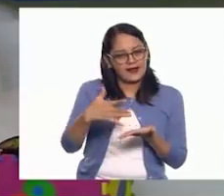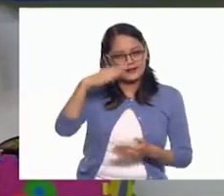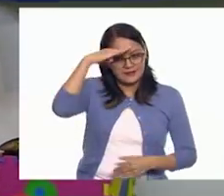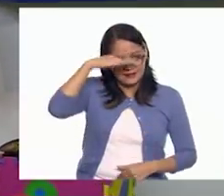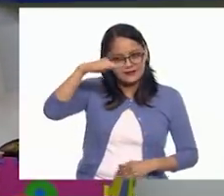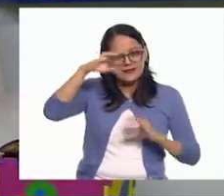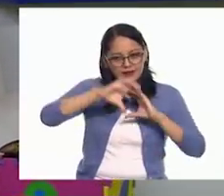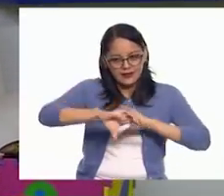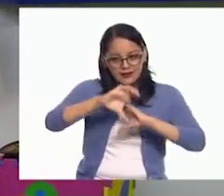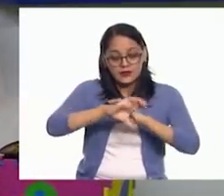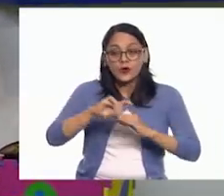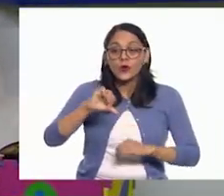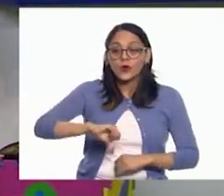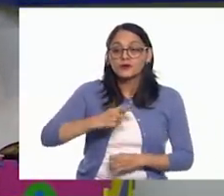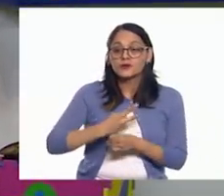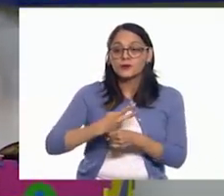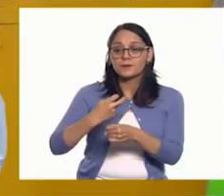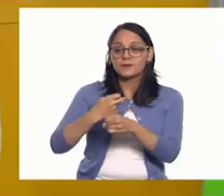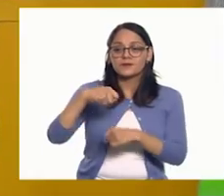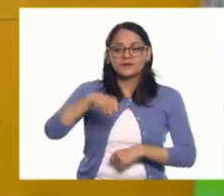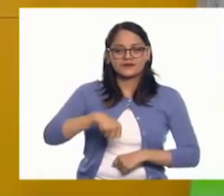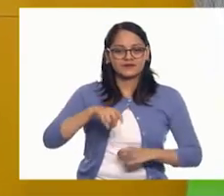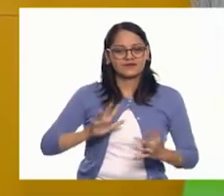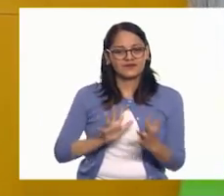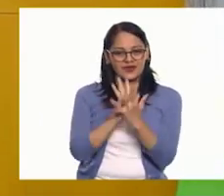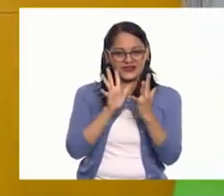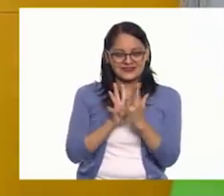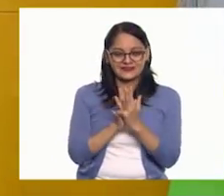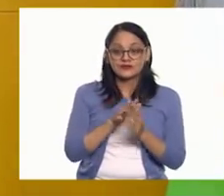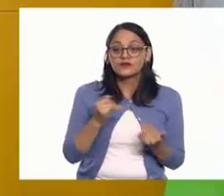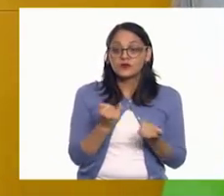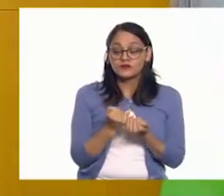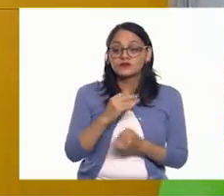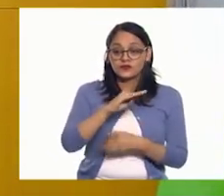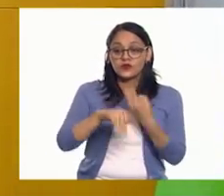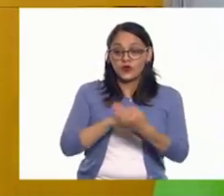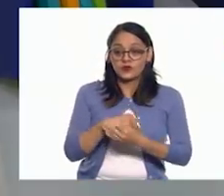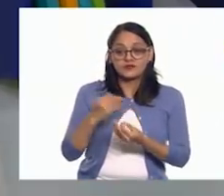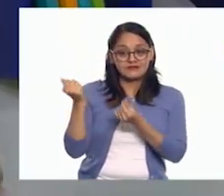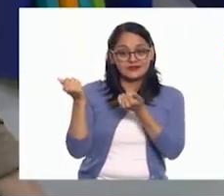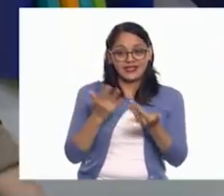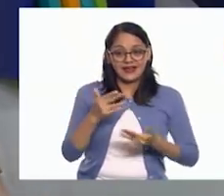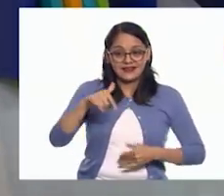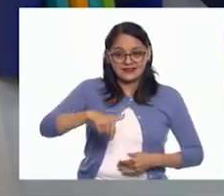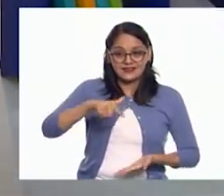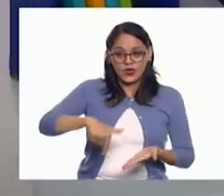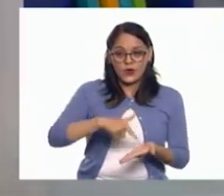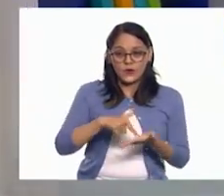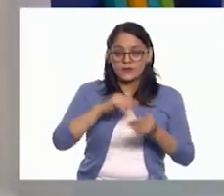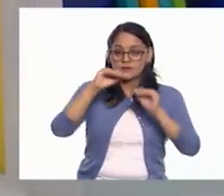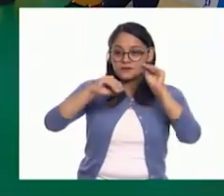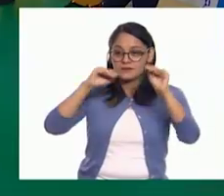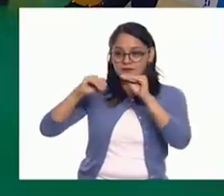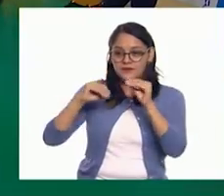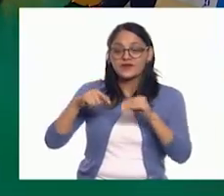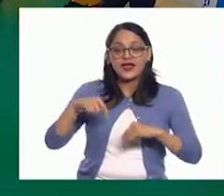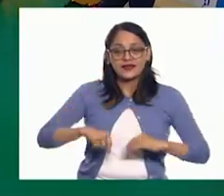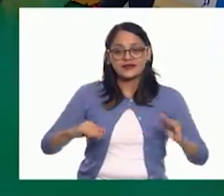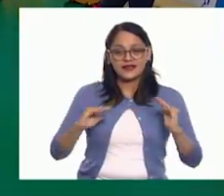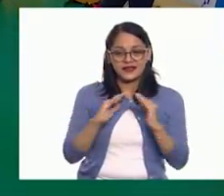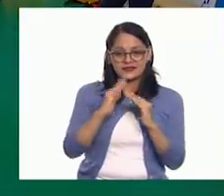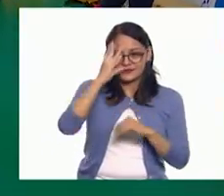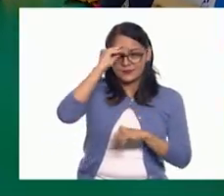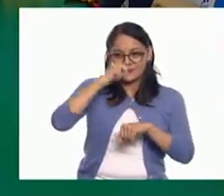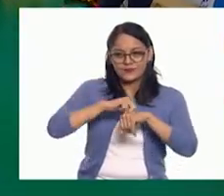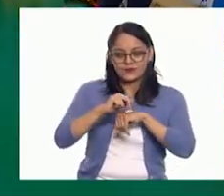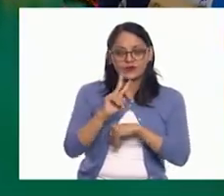por invitarnos aquí a participar, por traerse más bien todo su bloque hacia acá, hacia Aprende en Casa 3. Claro que sí.